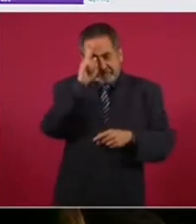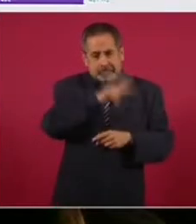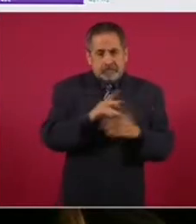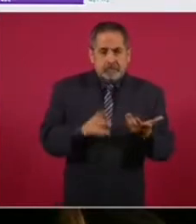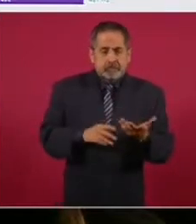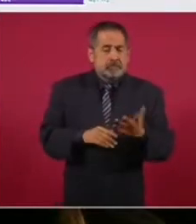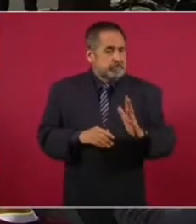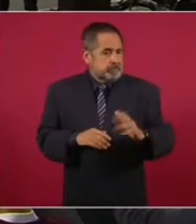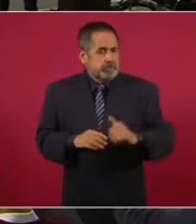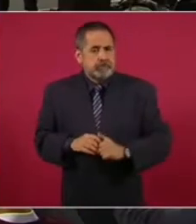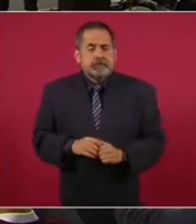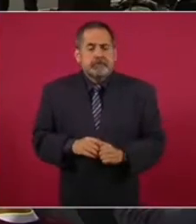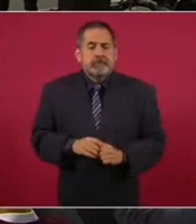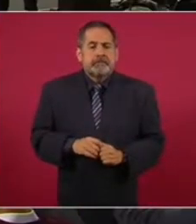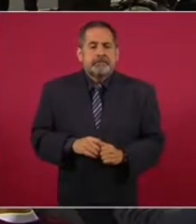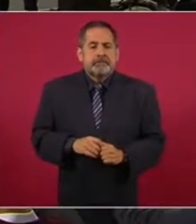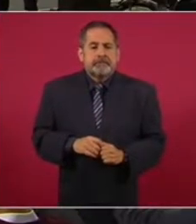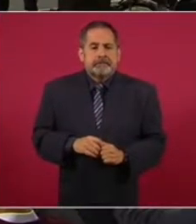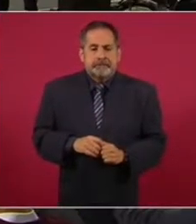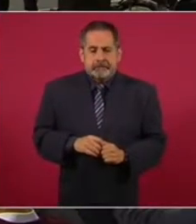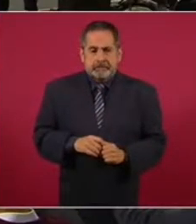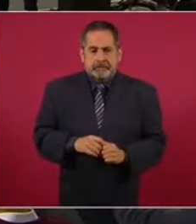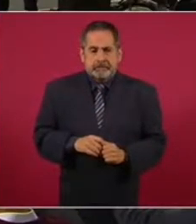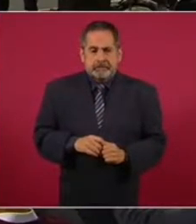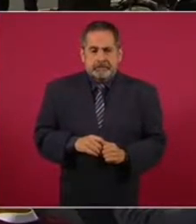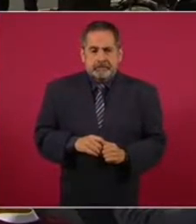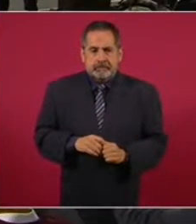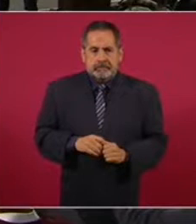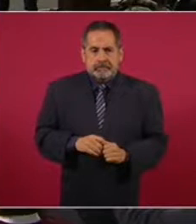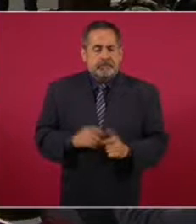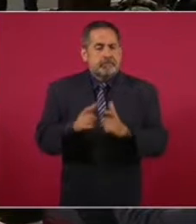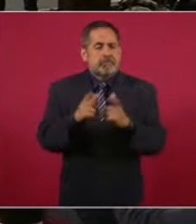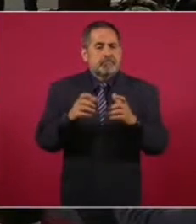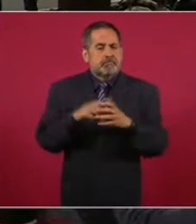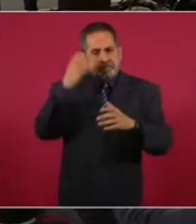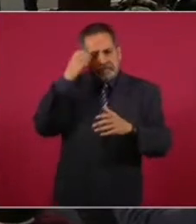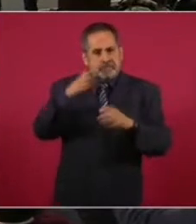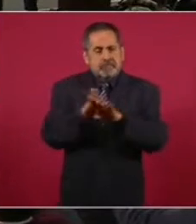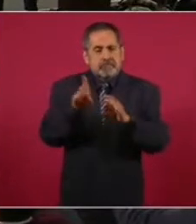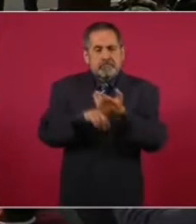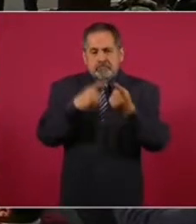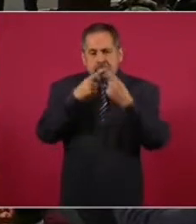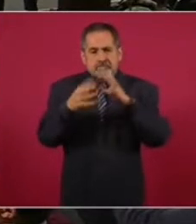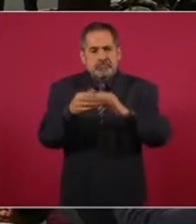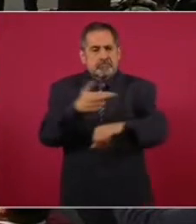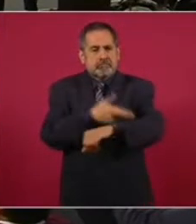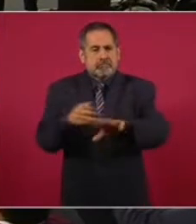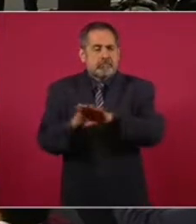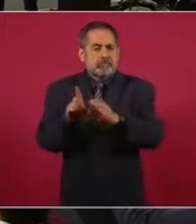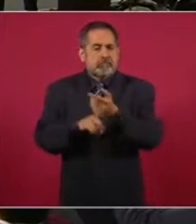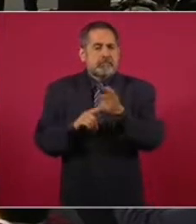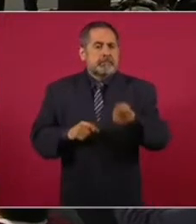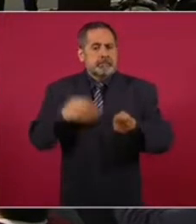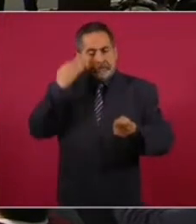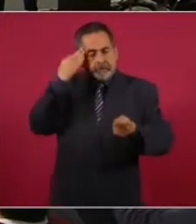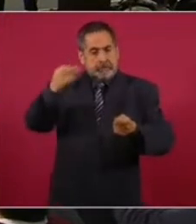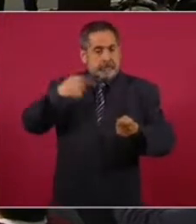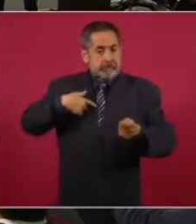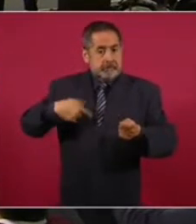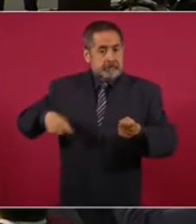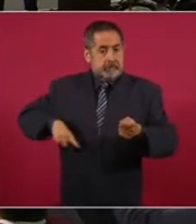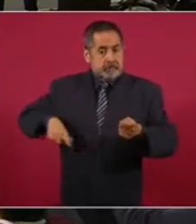No se crearon los grupos criminales en el tiempo que yo